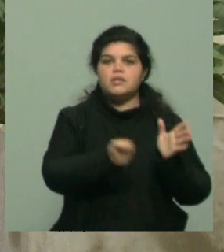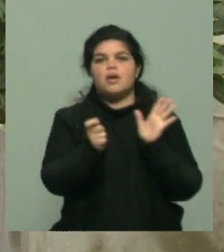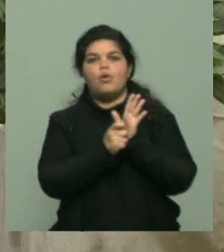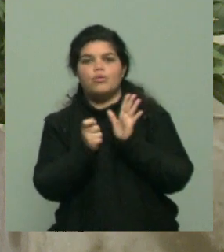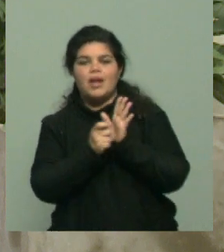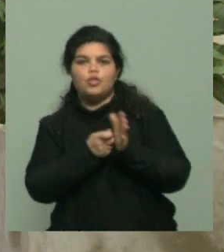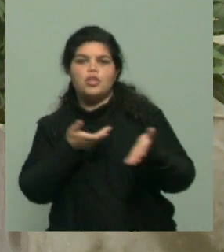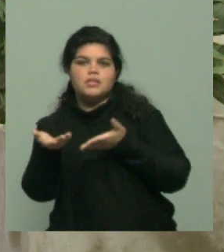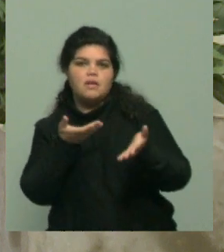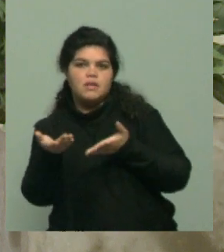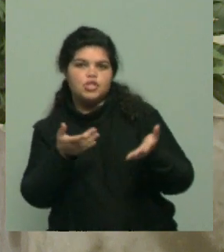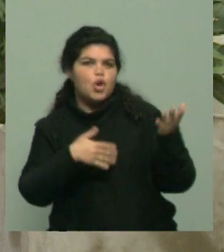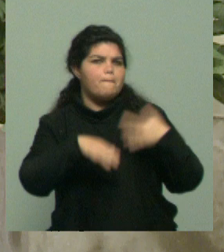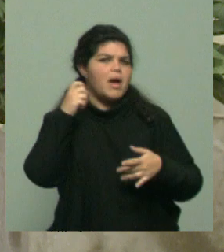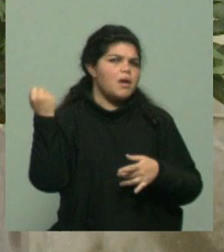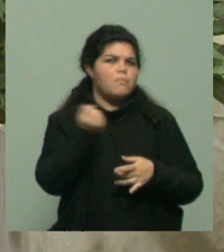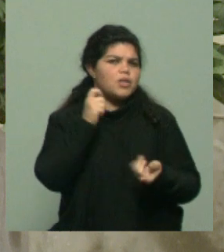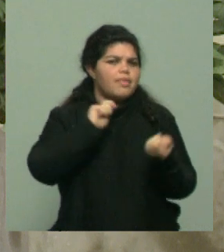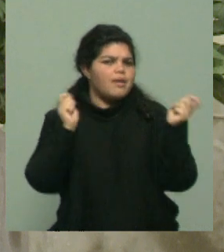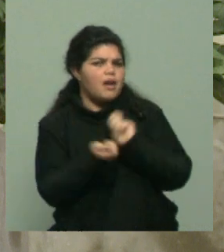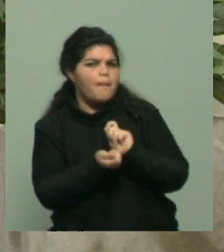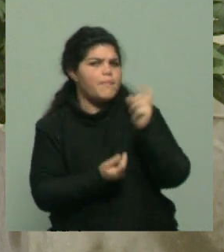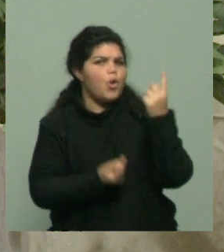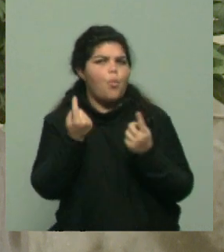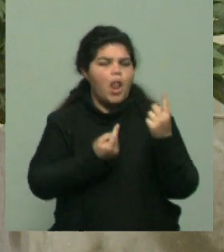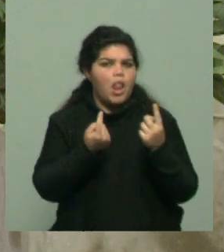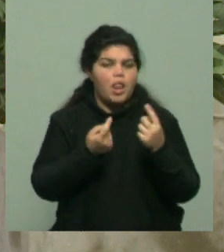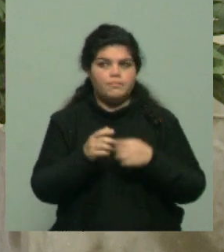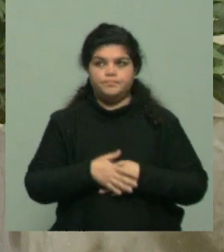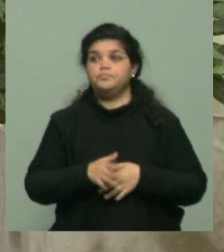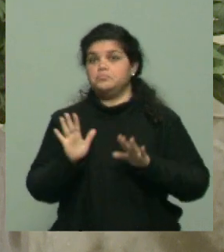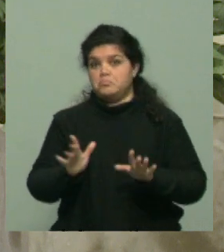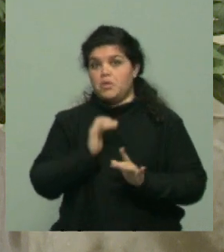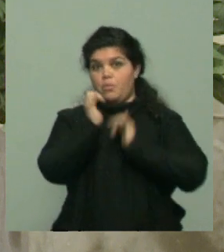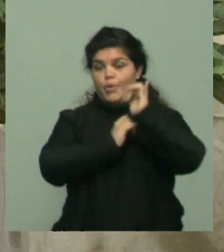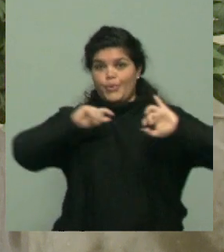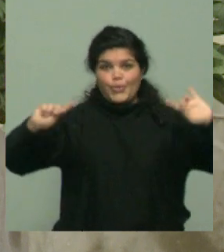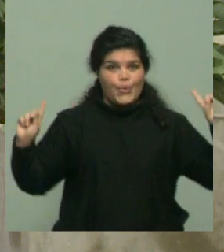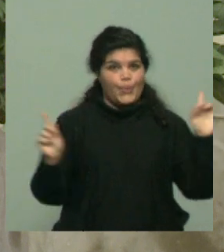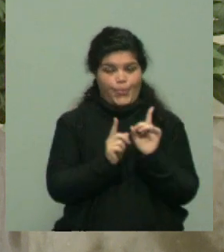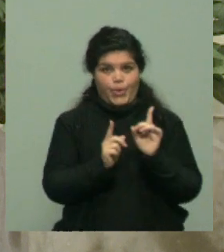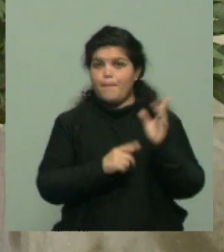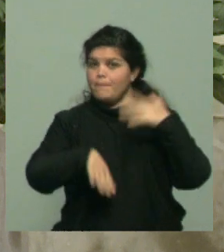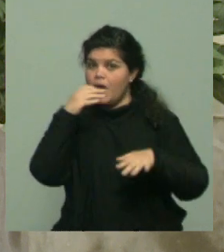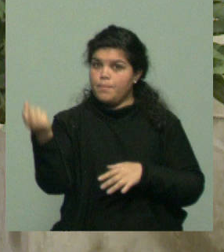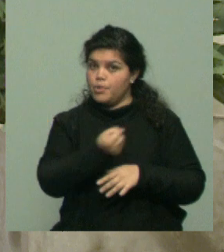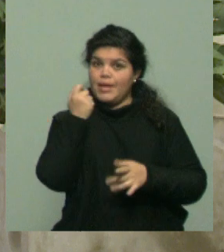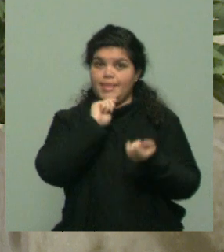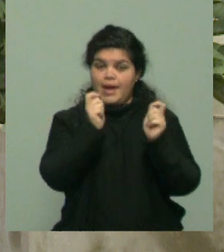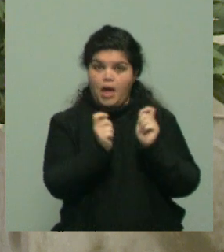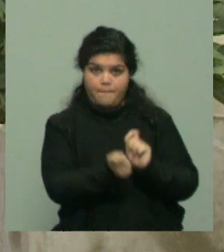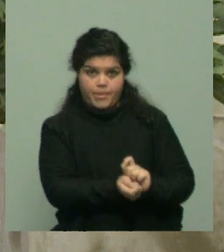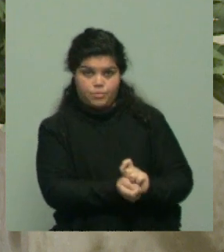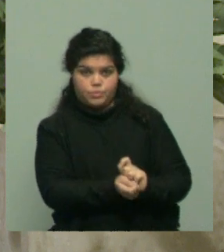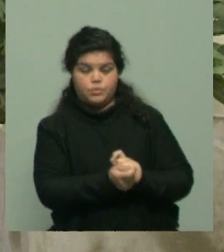son los más importantes? Te hago una enumeración muy sintética de los cambios más relevantes. Estos cambios